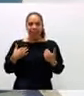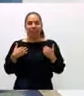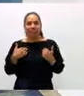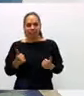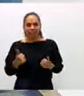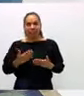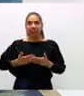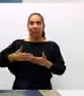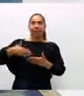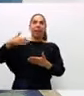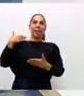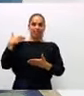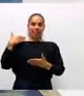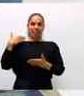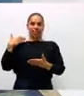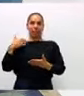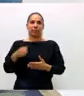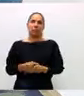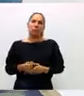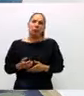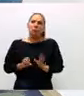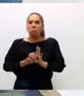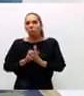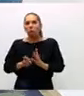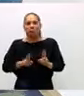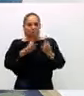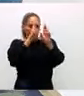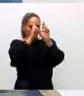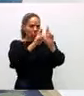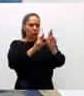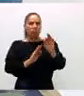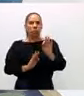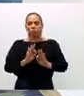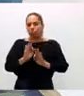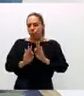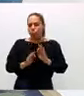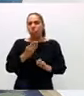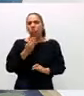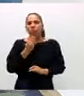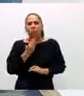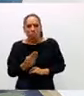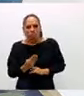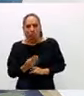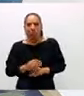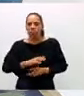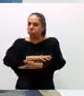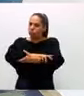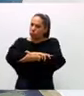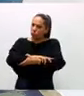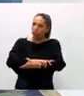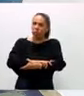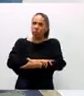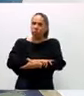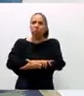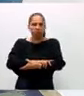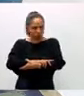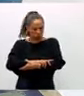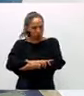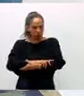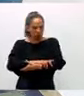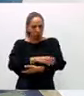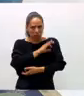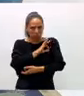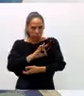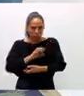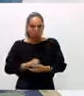protagonistas. Entonces, el respeto, el buen trato, la empatía, todo esto hay alumnas, alumnos,